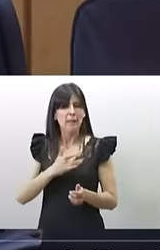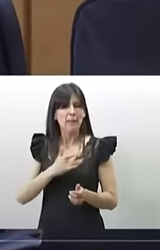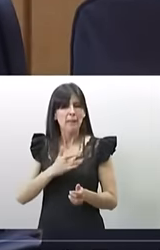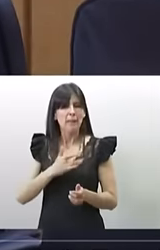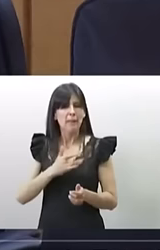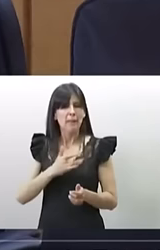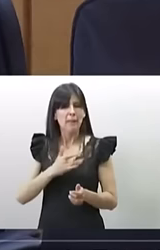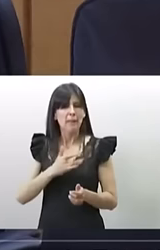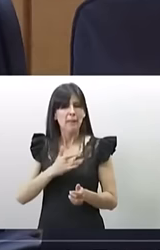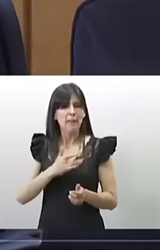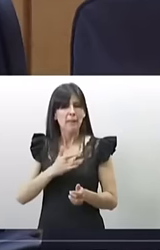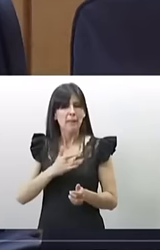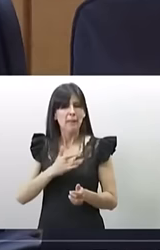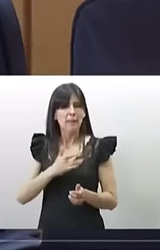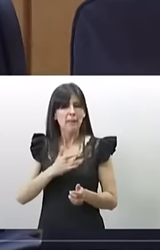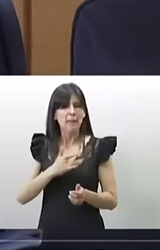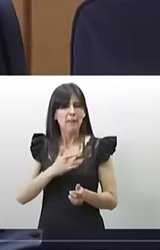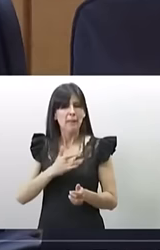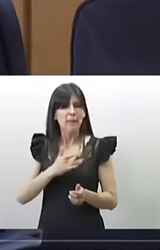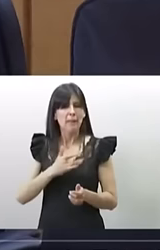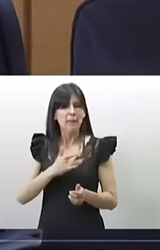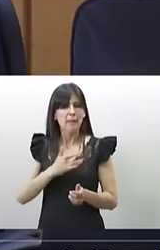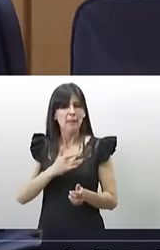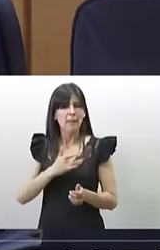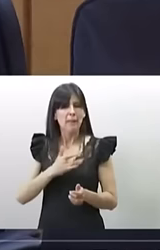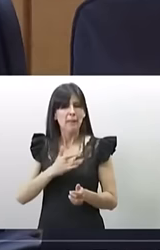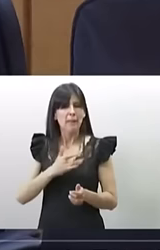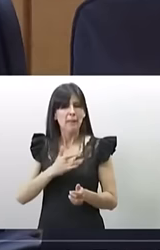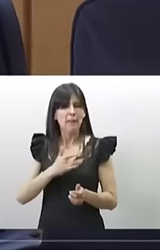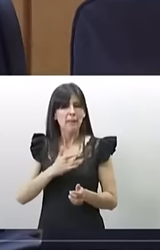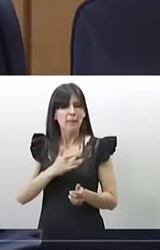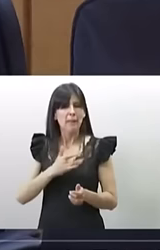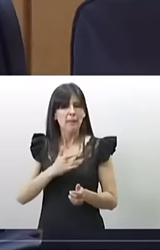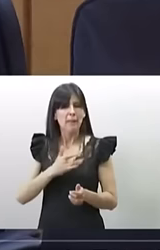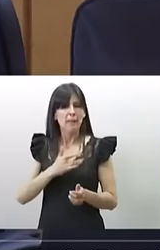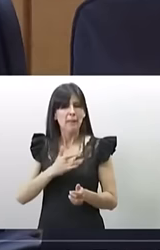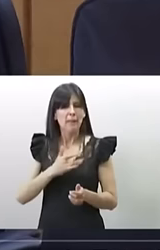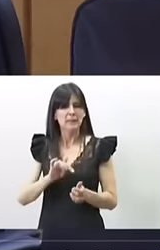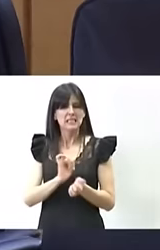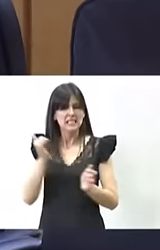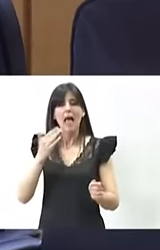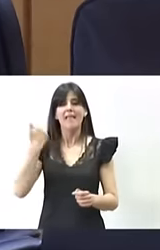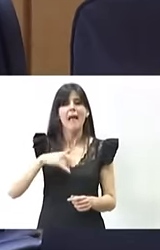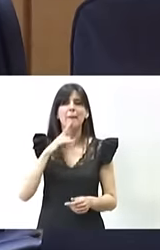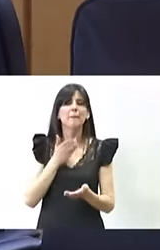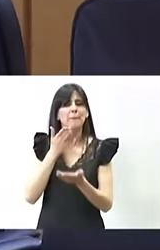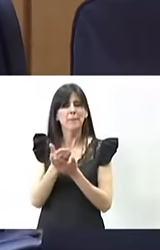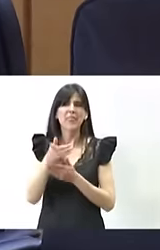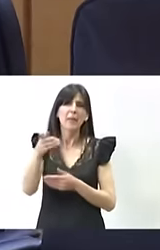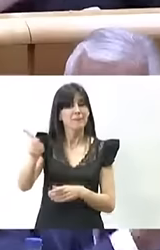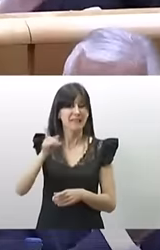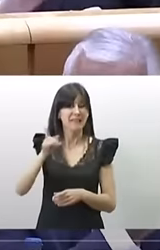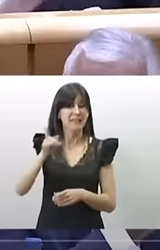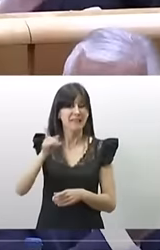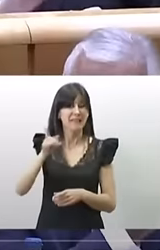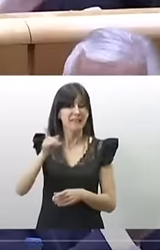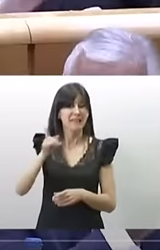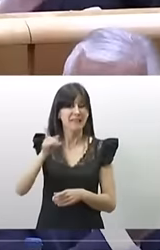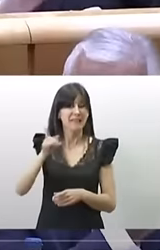mueca, así, de apretar la mandíbula y mirar hacia abajo. Repite prácticamente el mismo patrón. Tengo un dato de determinación que...